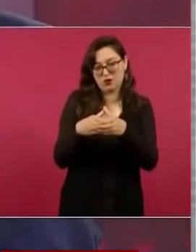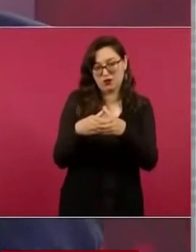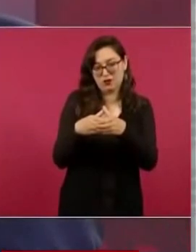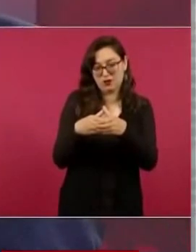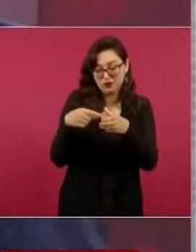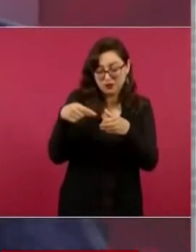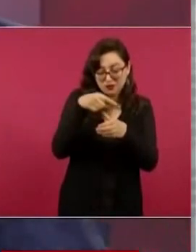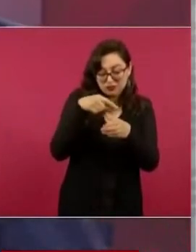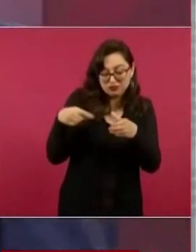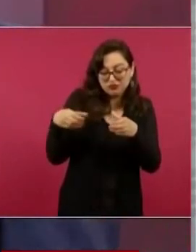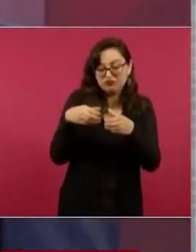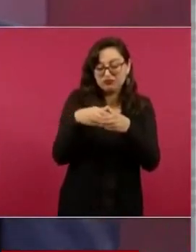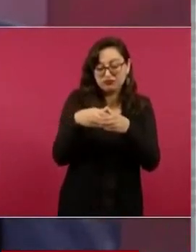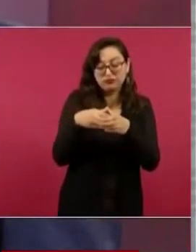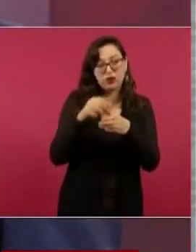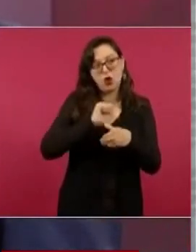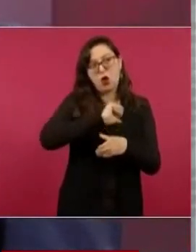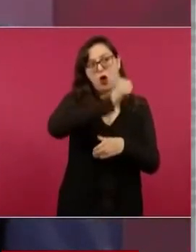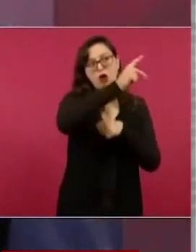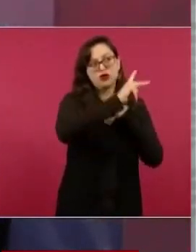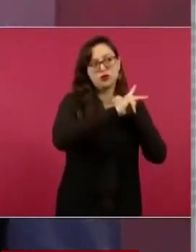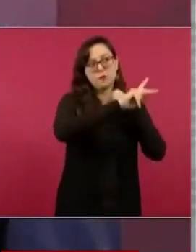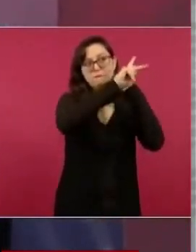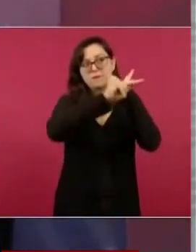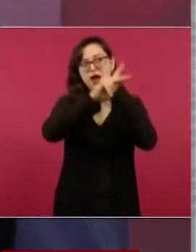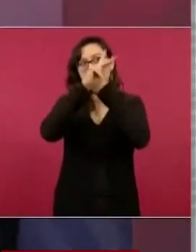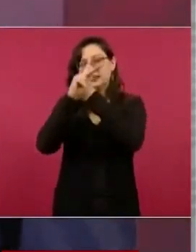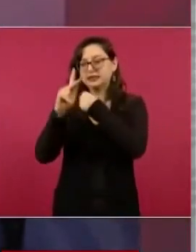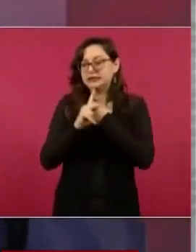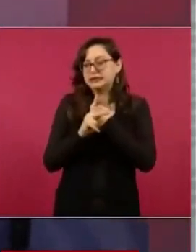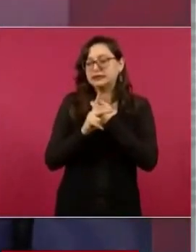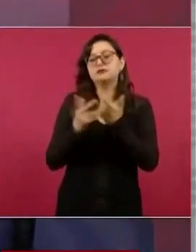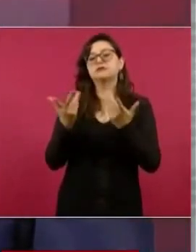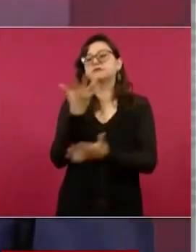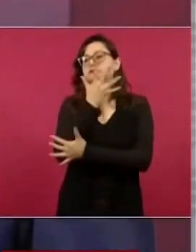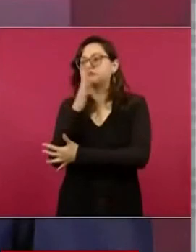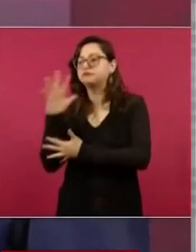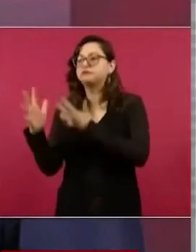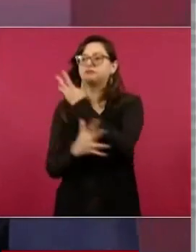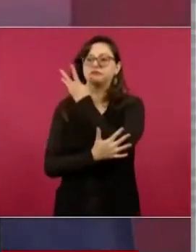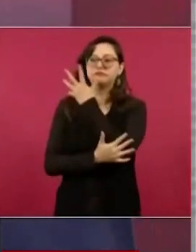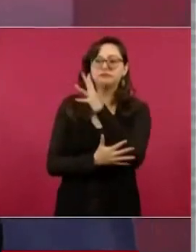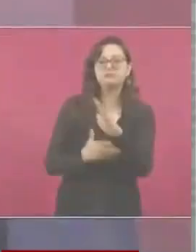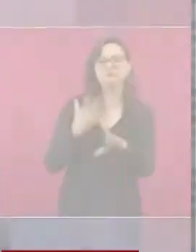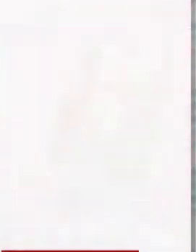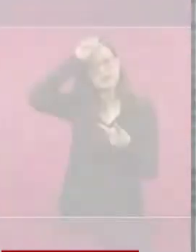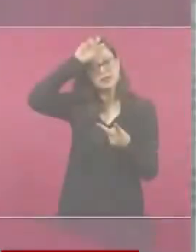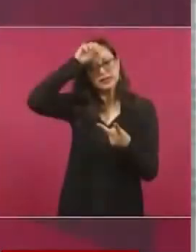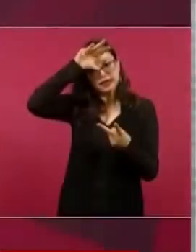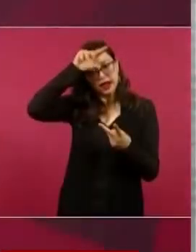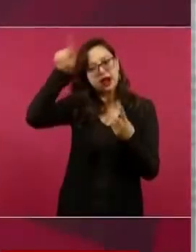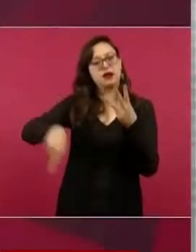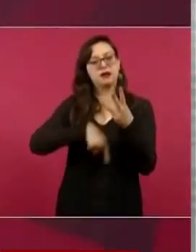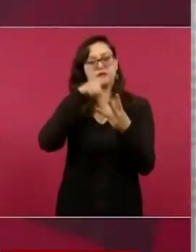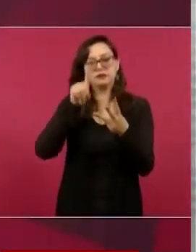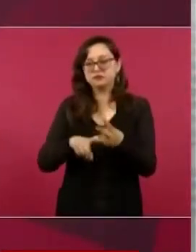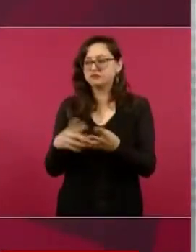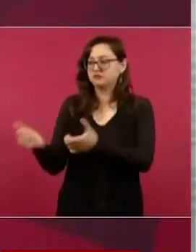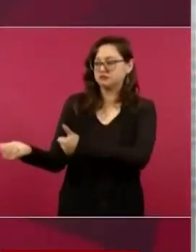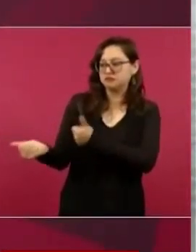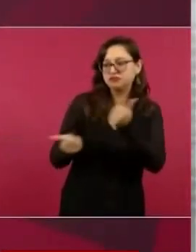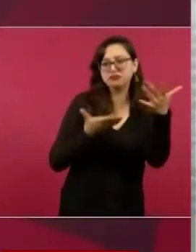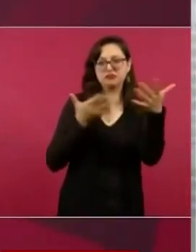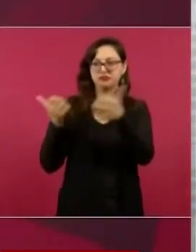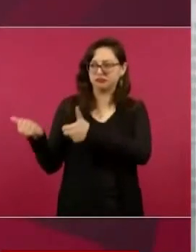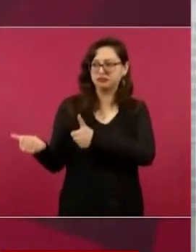Y tratar de que este asunto no llega a mayores El problema es que el señor López Obrador Simplemente no quiere